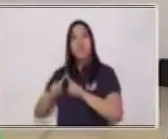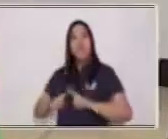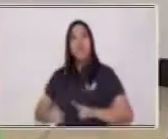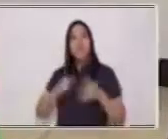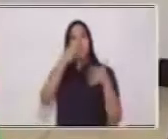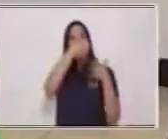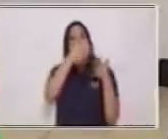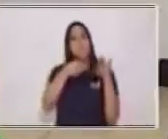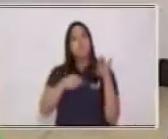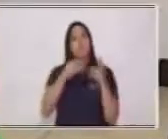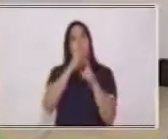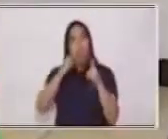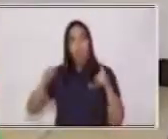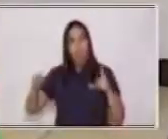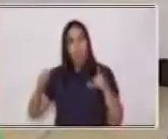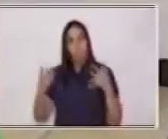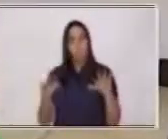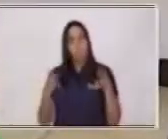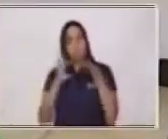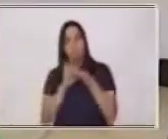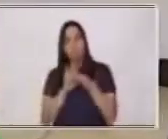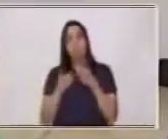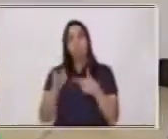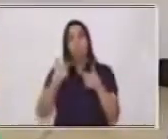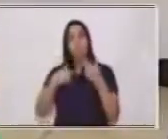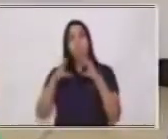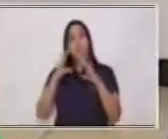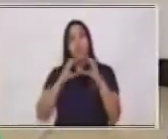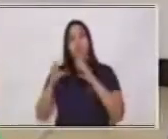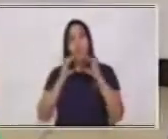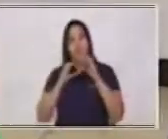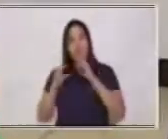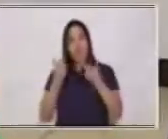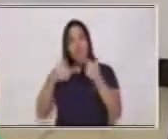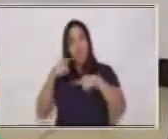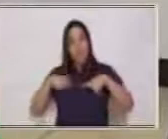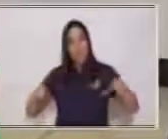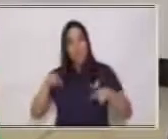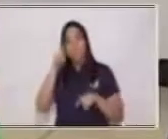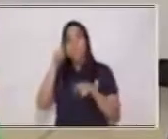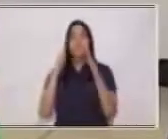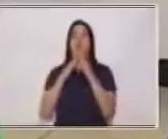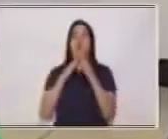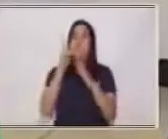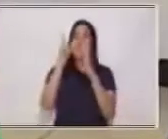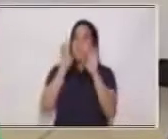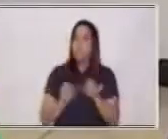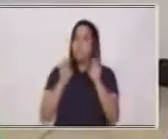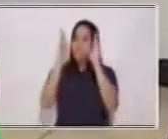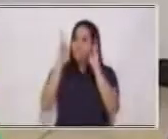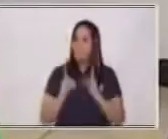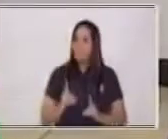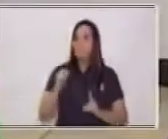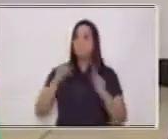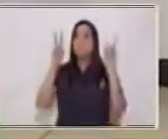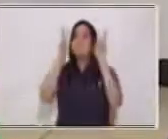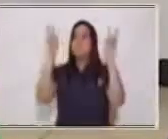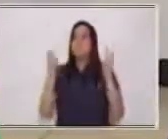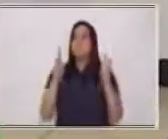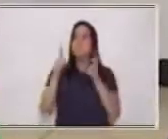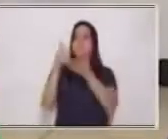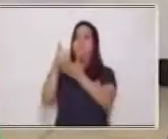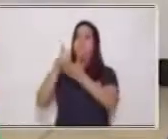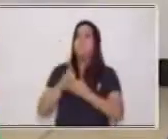del área de comunicación y lenguaje de tercer grado. Si en casa hay alguna persona con discapacidad, este tema le ayudará